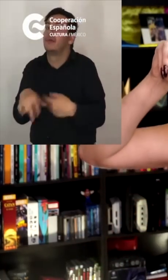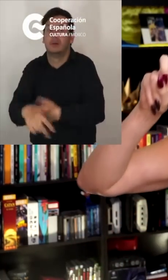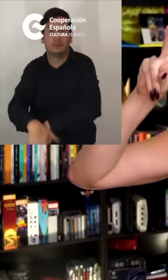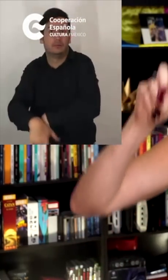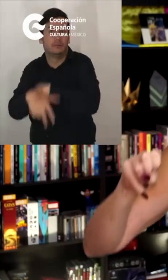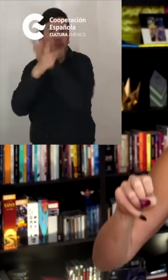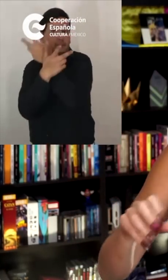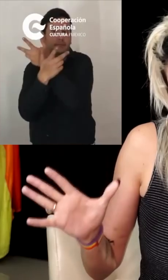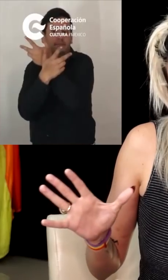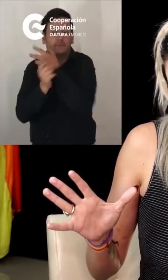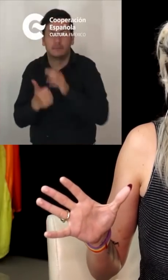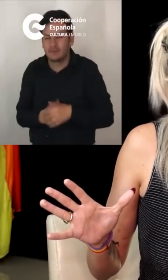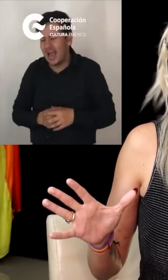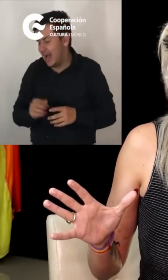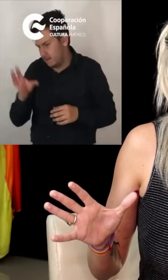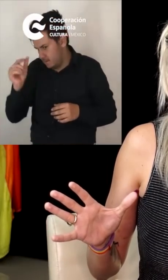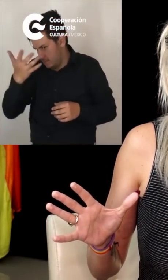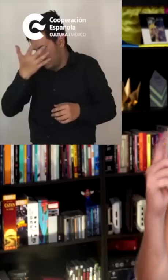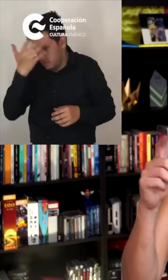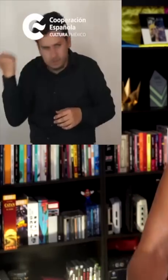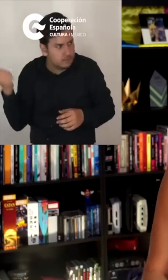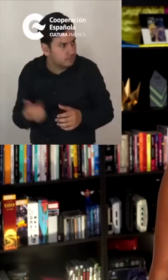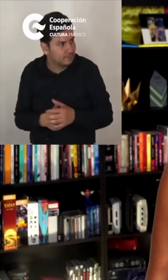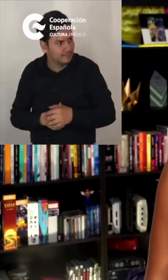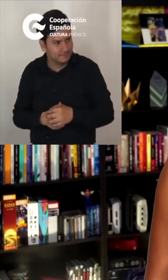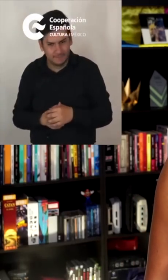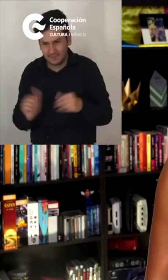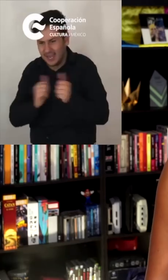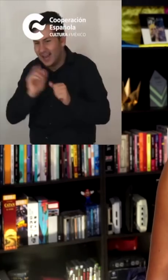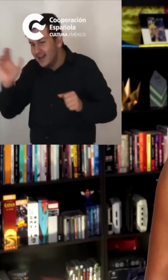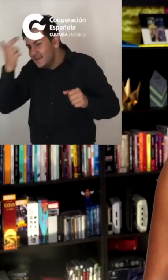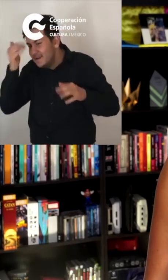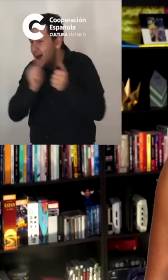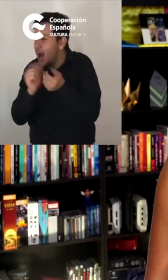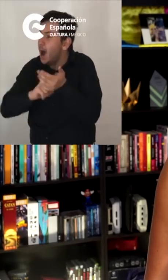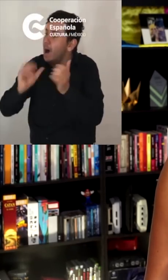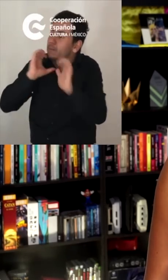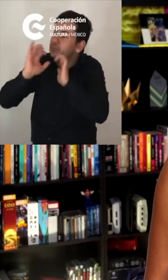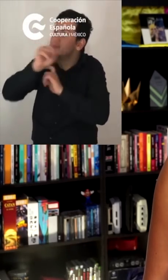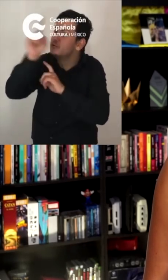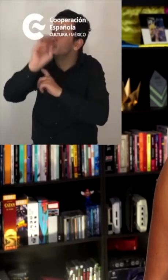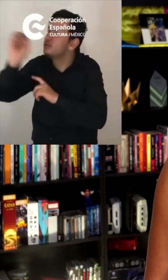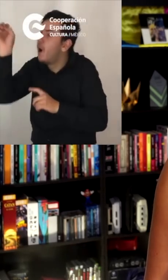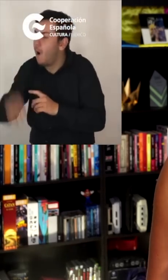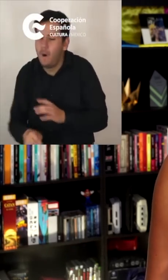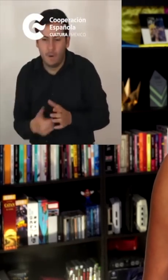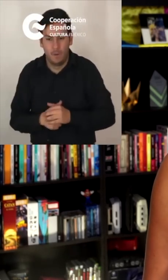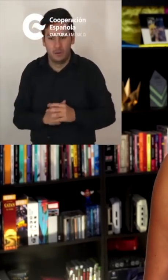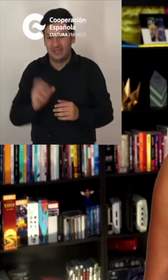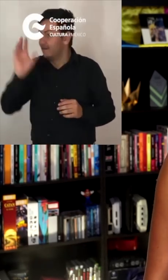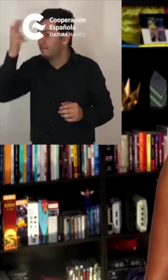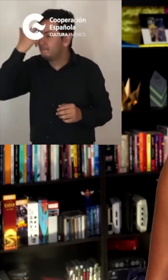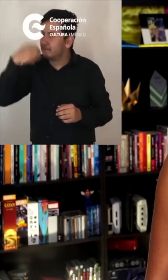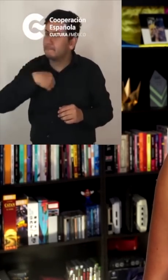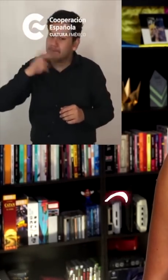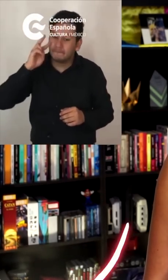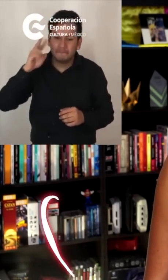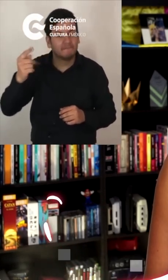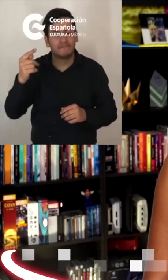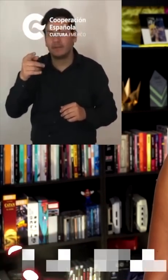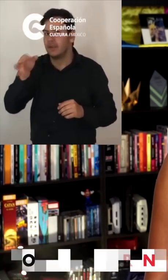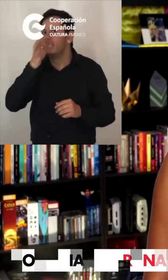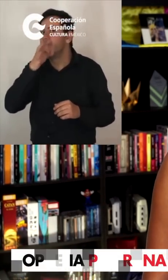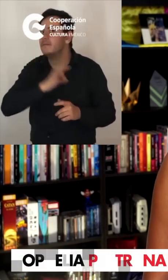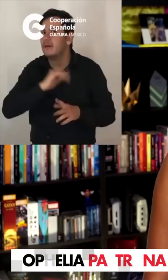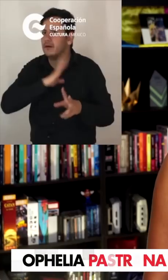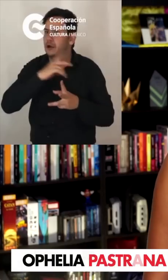una videoconferencia. Ya sé, no sabíamos lo que decía. Zoom, la herramienta de videocomunicación del mañana que una vez viste en Epcot cuando eras chiquito o chiquita, pero que nunca te avisaron, te